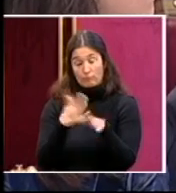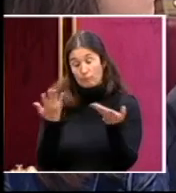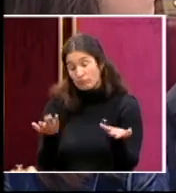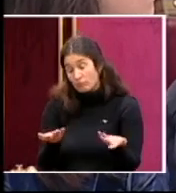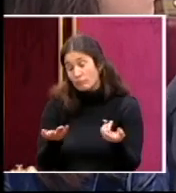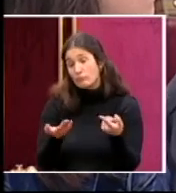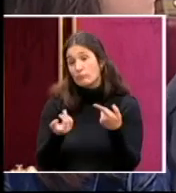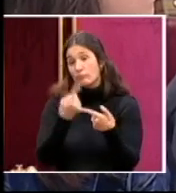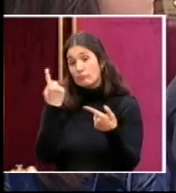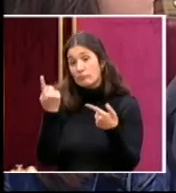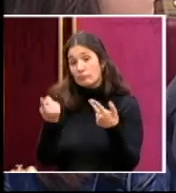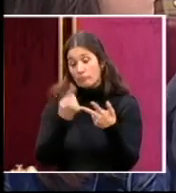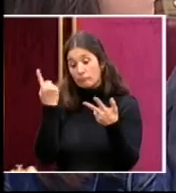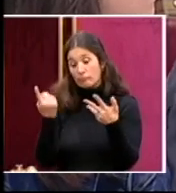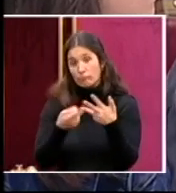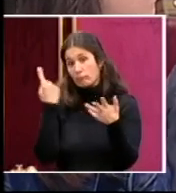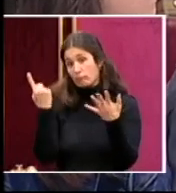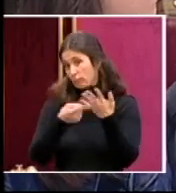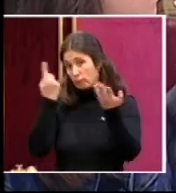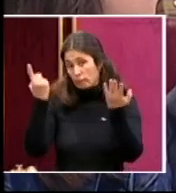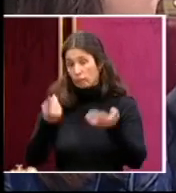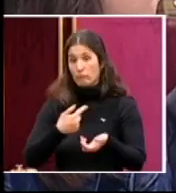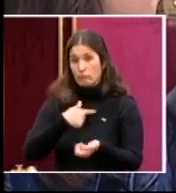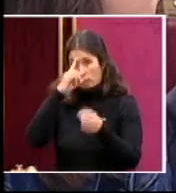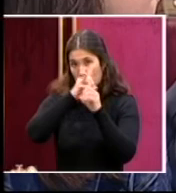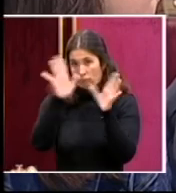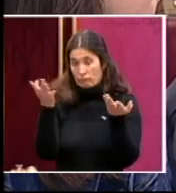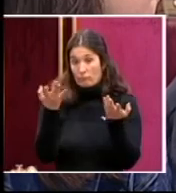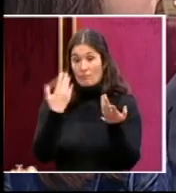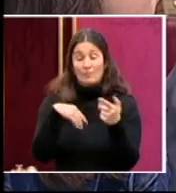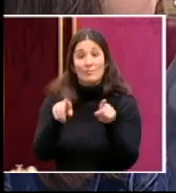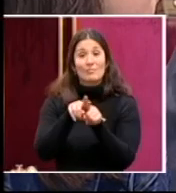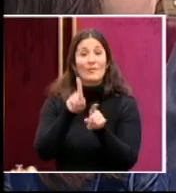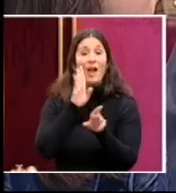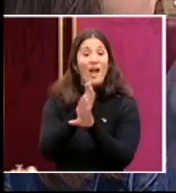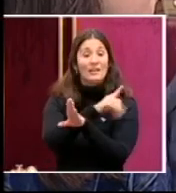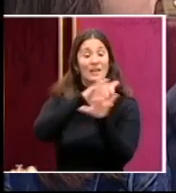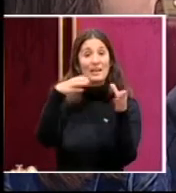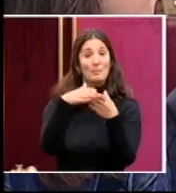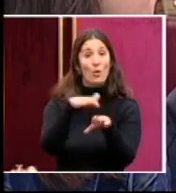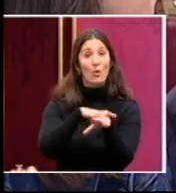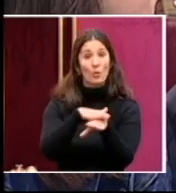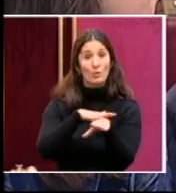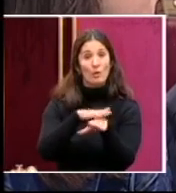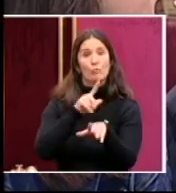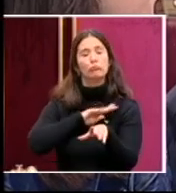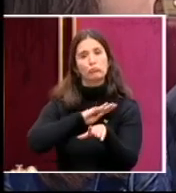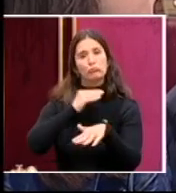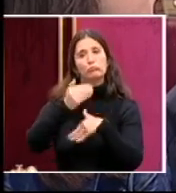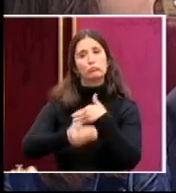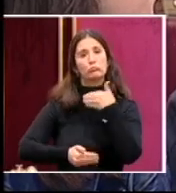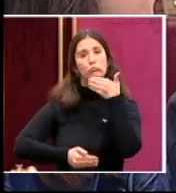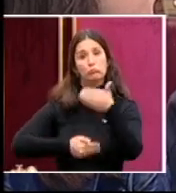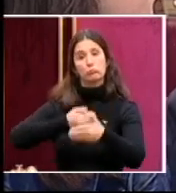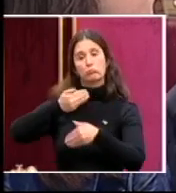así podríamos seguir. Obviamente, igual que el anterior equipo de gobierno fue avanzando